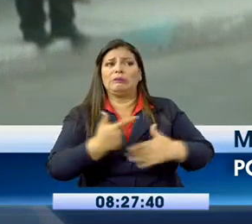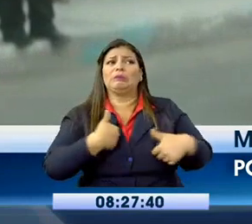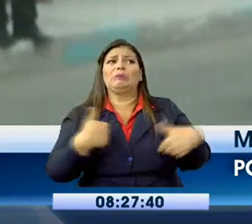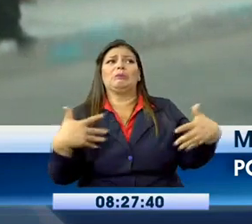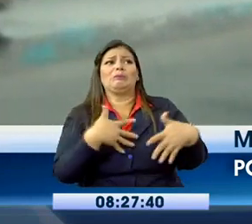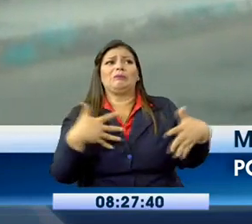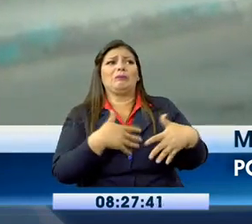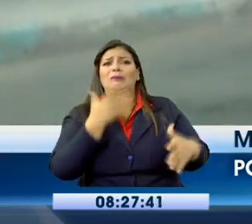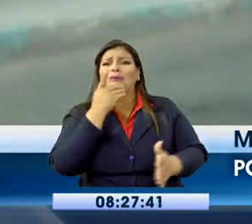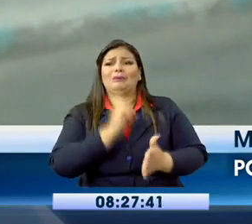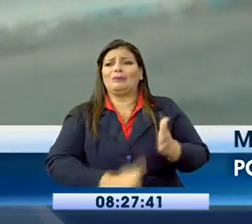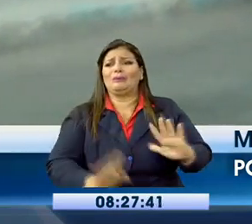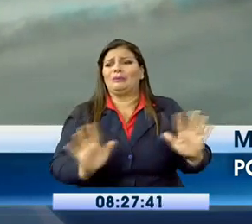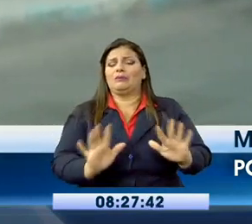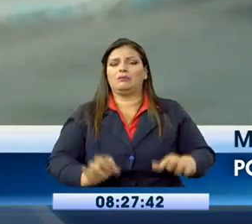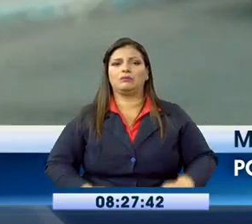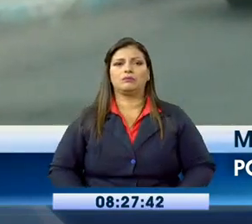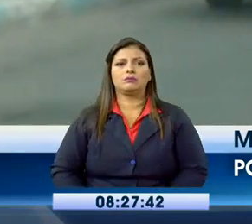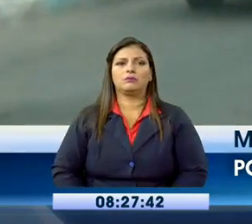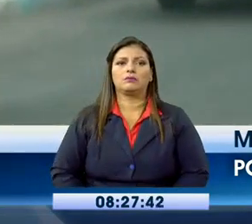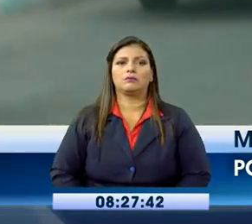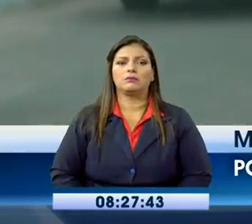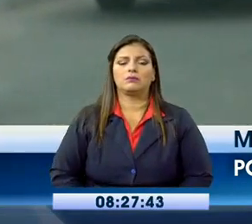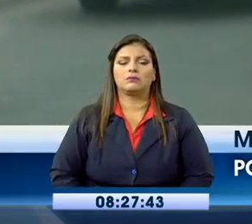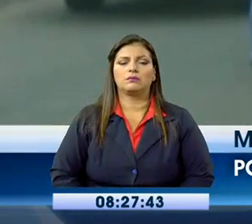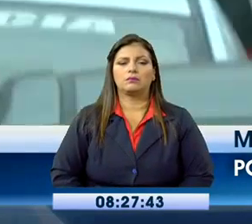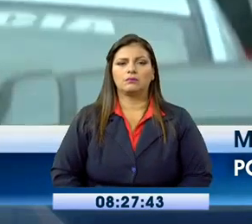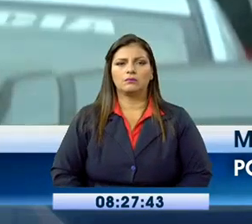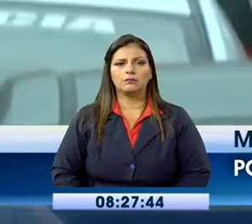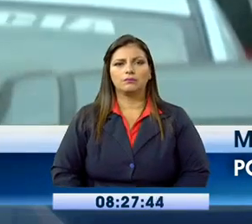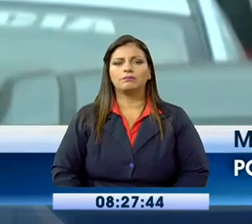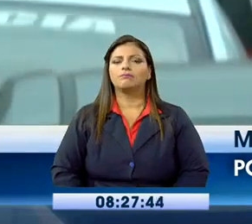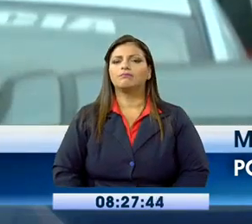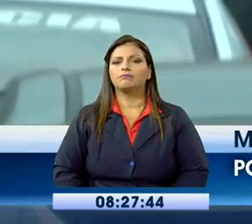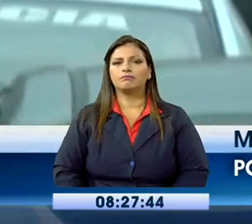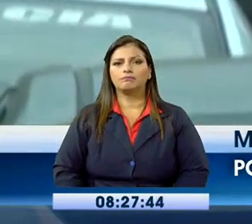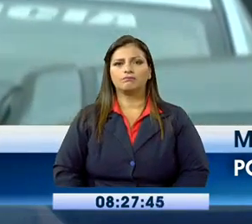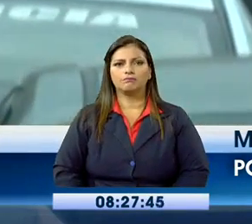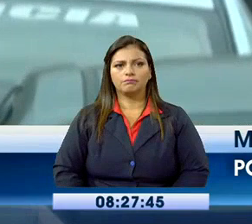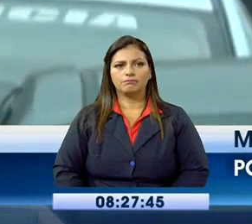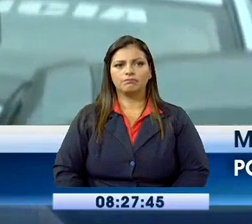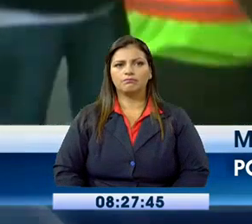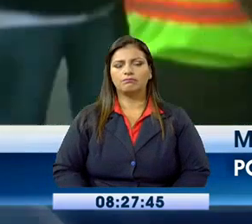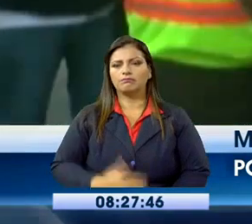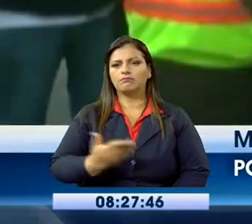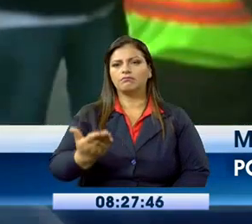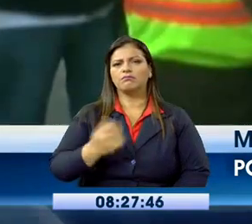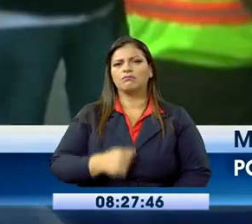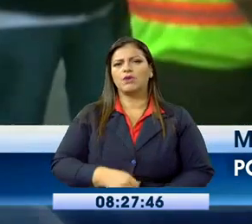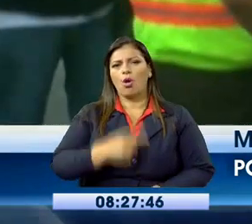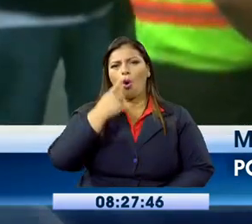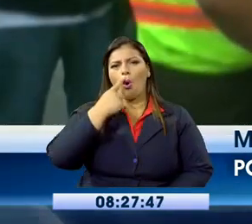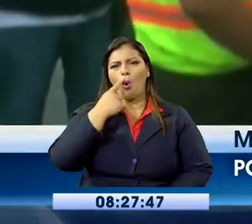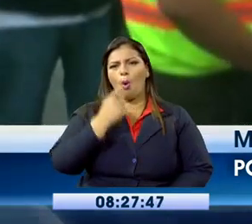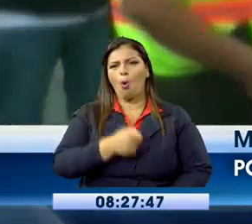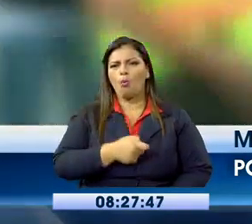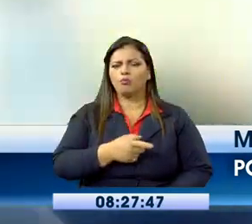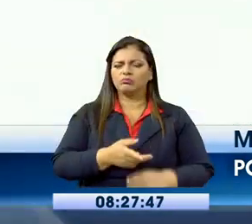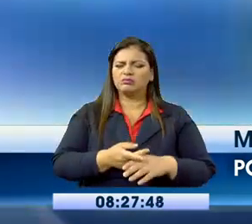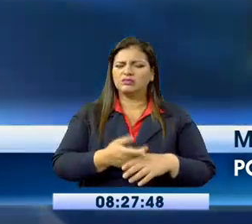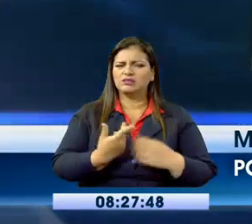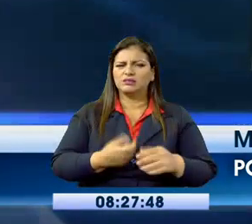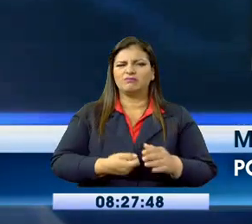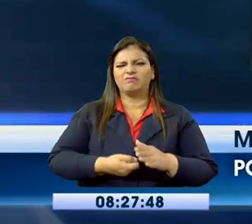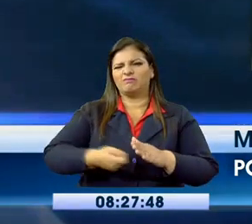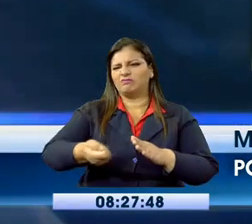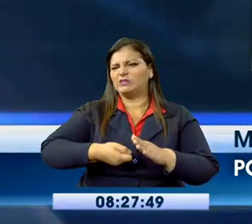hija de la pareja, una menor de edad, quien dio la alerta de lo ocurrido. Según familiares, la joven se separó hace 2 años del hombre que terminó por arrebatarle la vida.